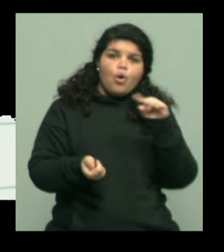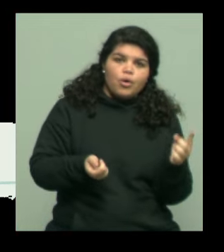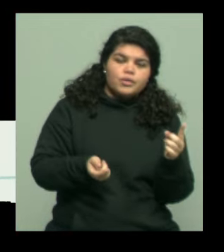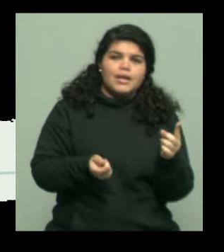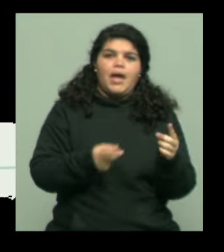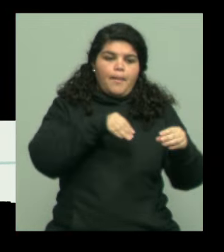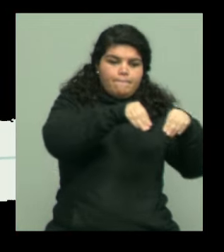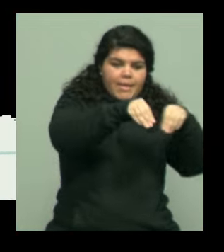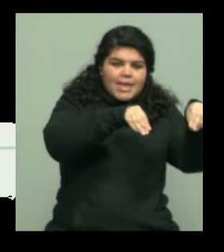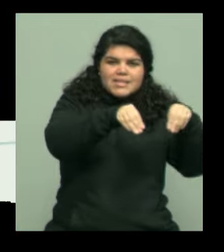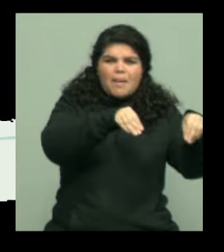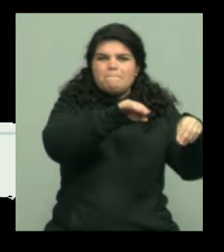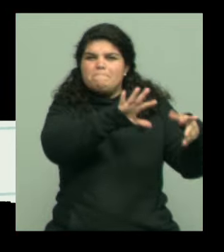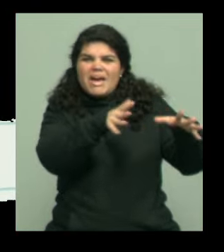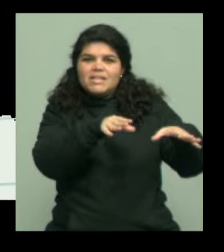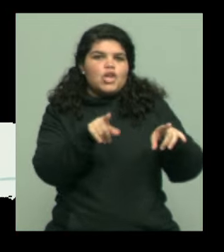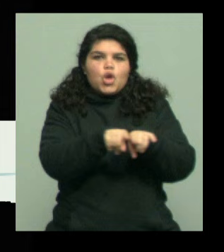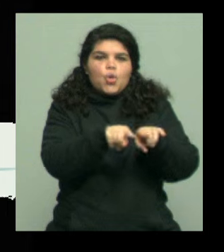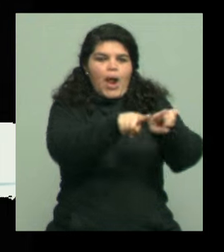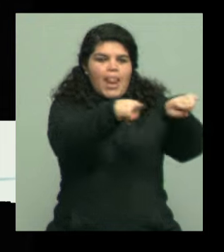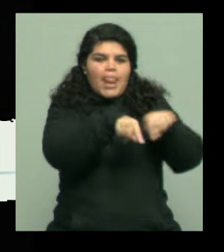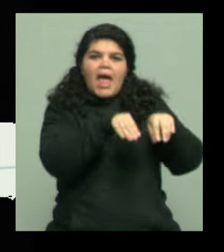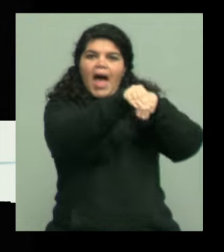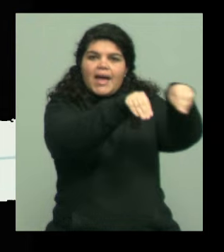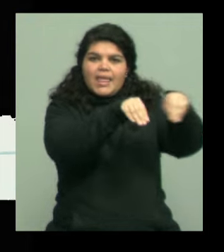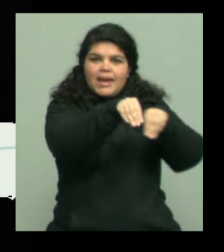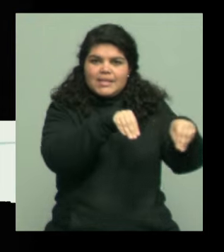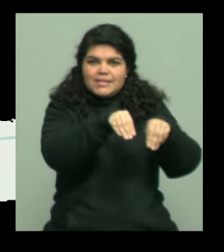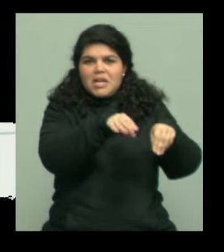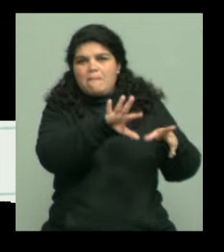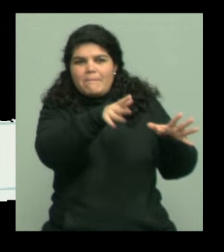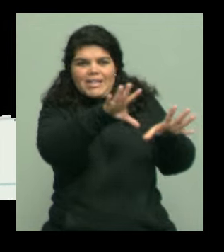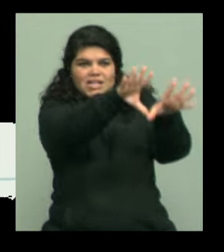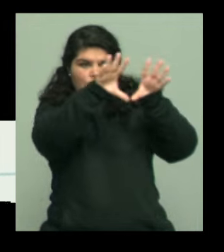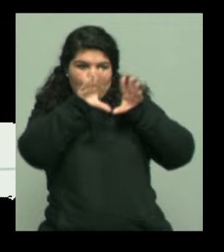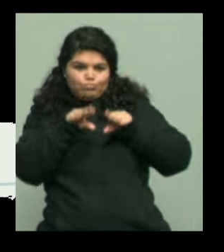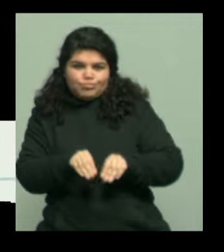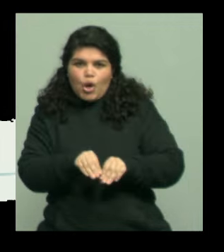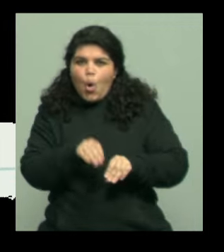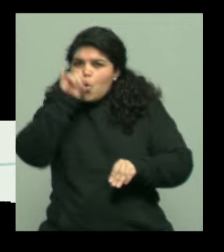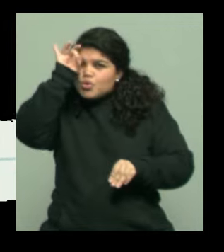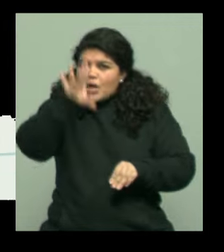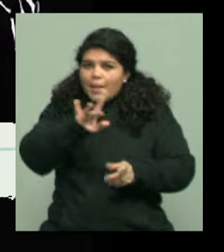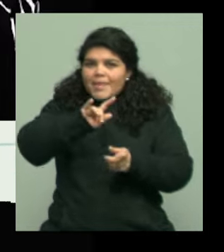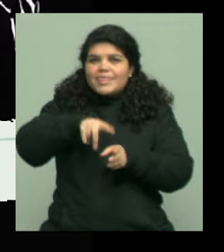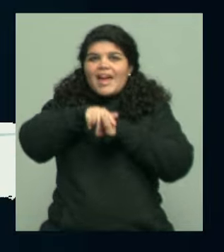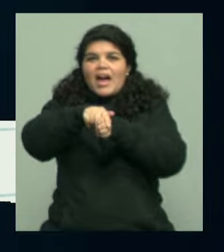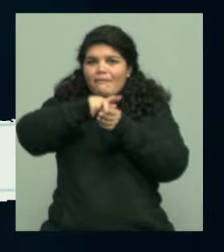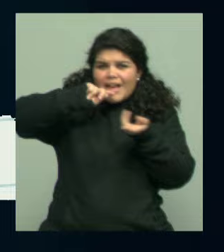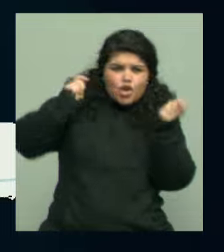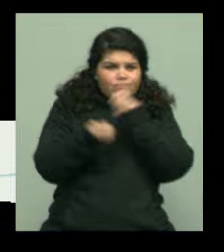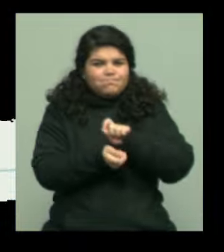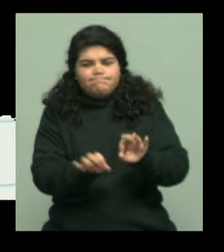Sí. Entonces es muy fácil traspasar los conceptos del ajedrez a este juego. Ah, claro. Pero básicamente son